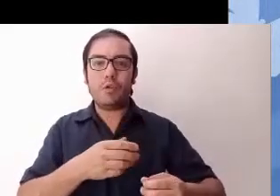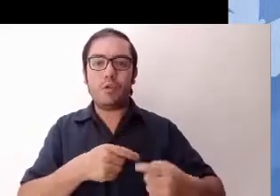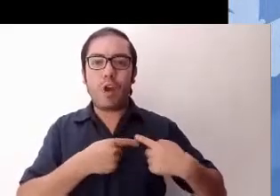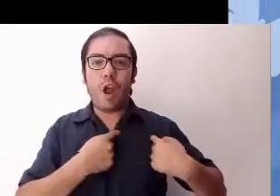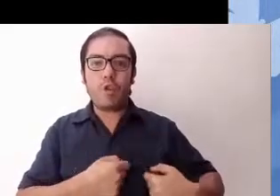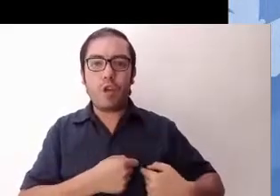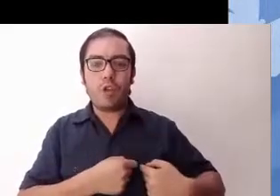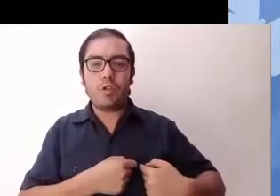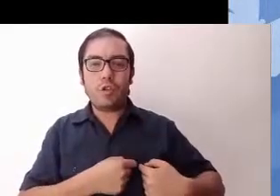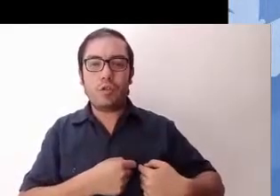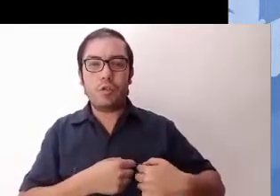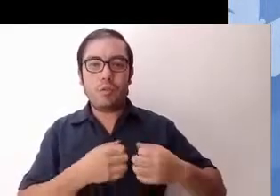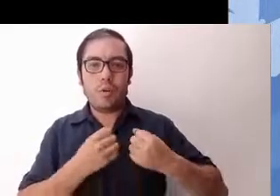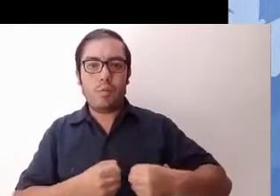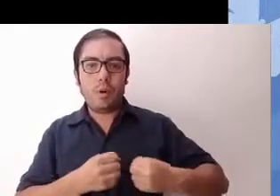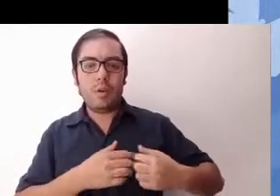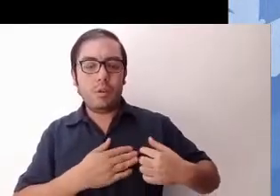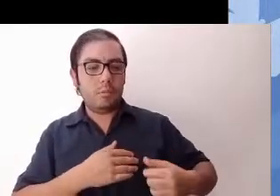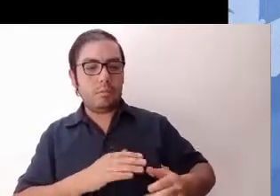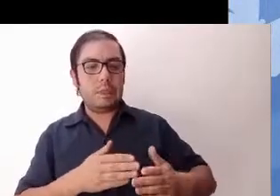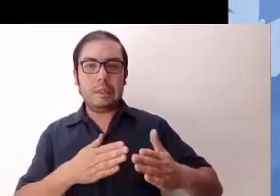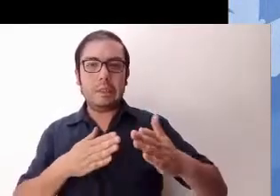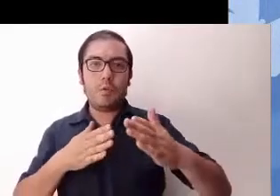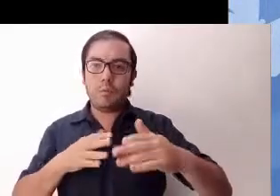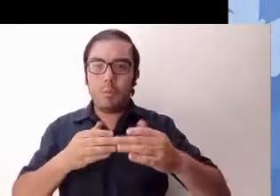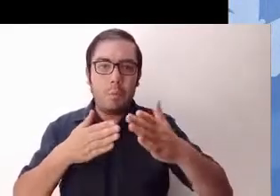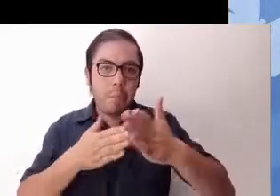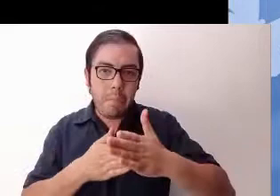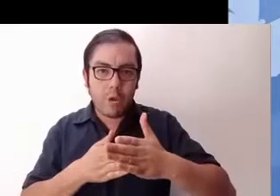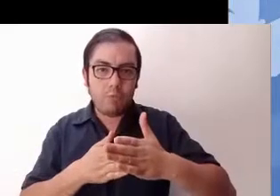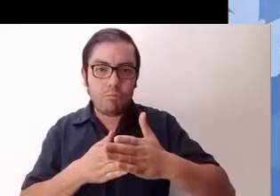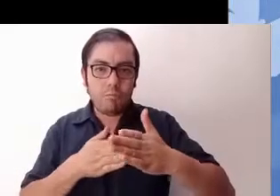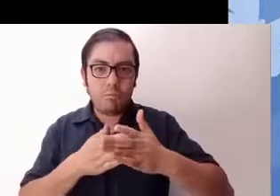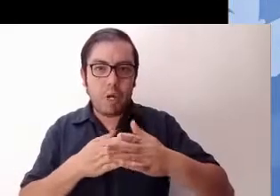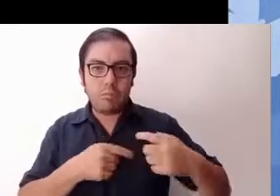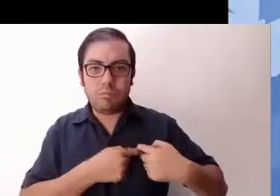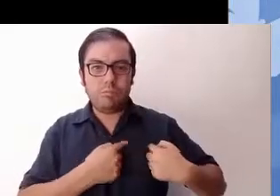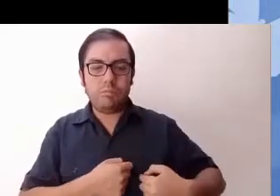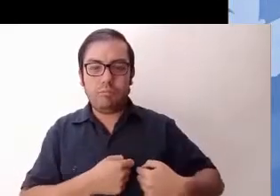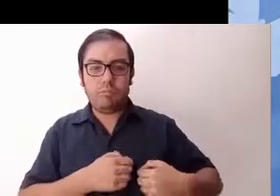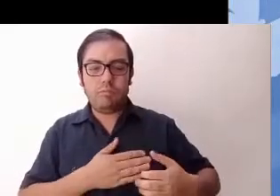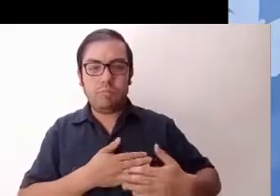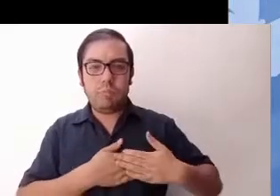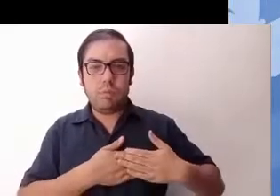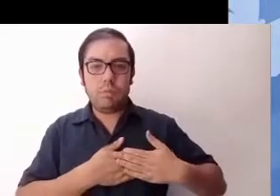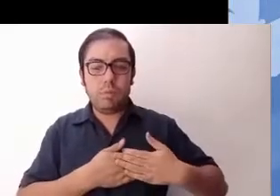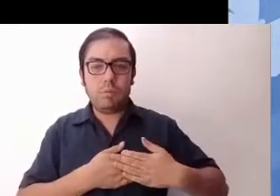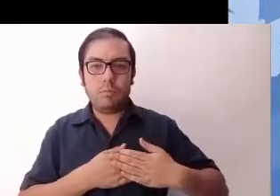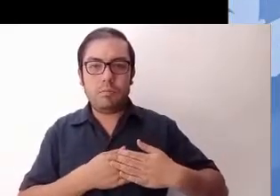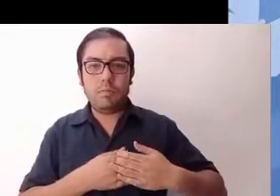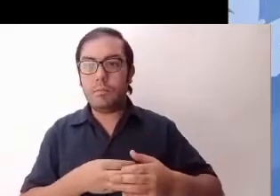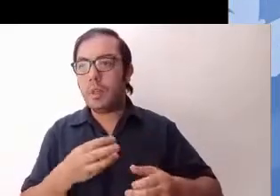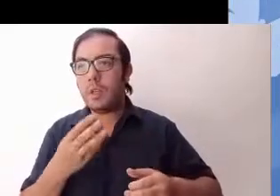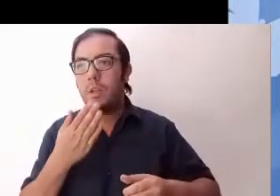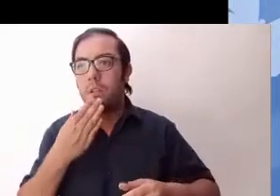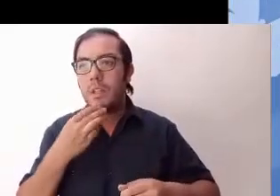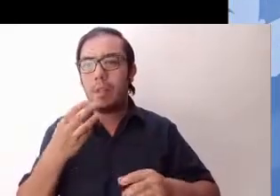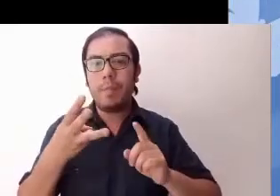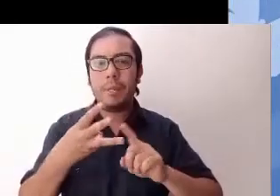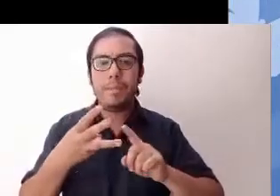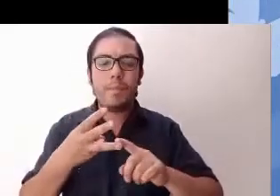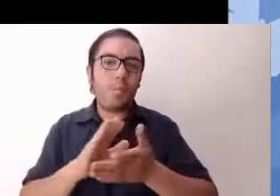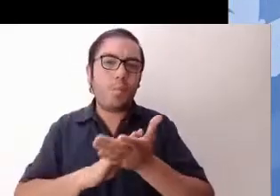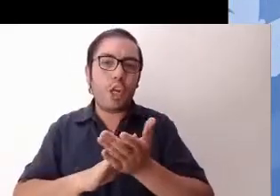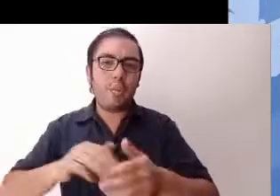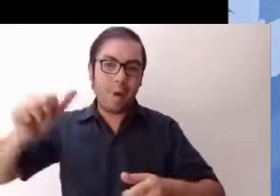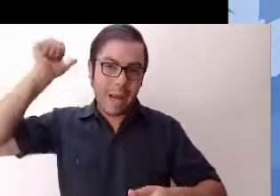respiratorio. ¿Ya? Lesiones graves de columna, recordad que la columna es el puente entre el cuerpo